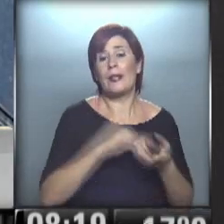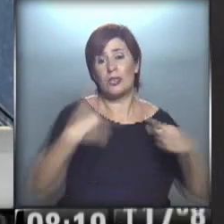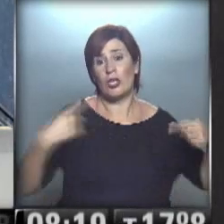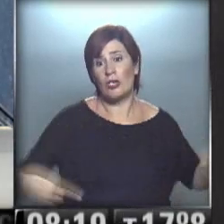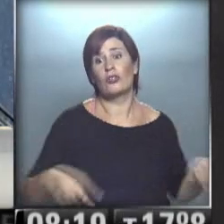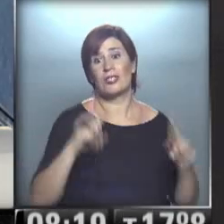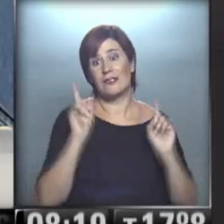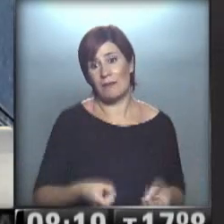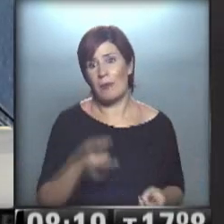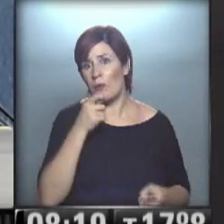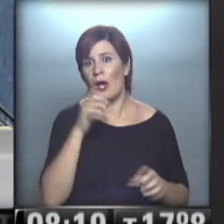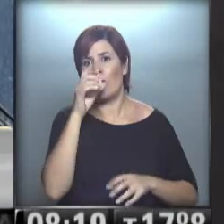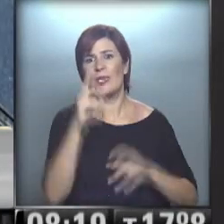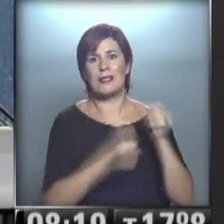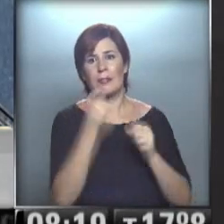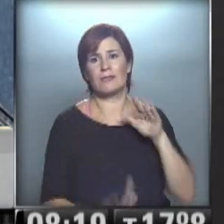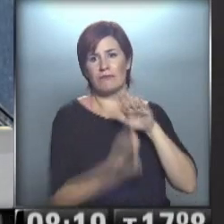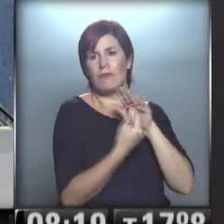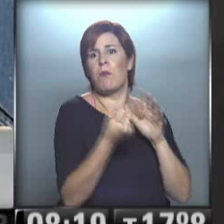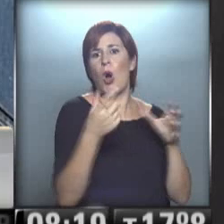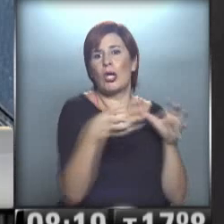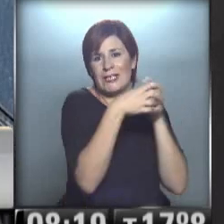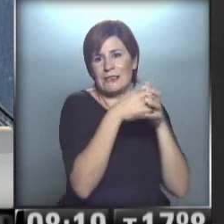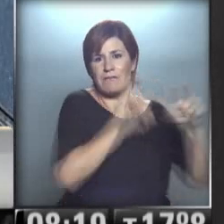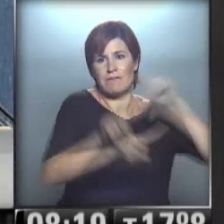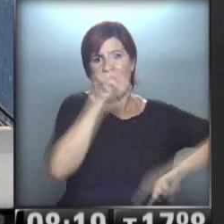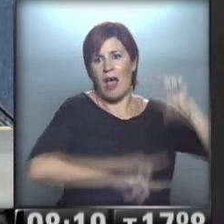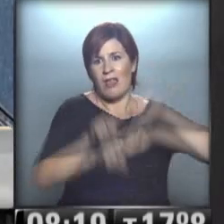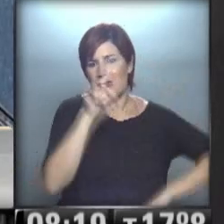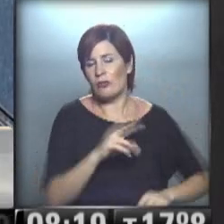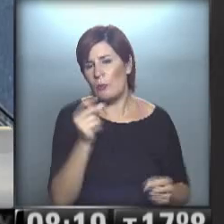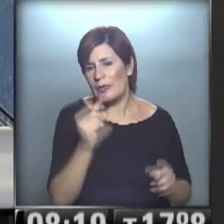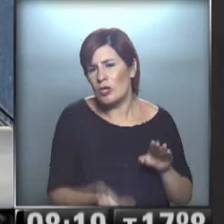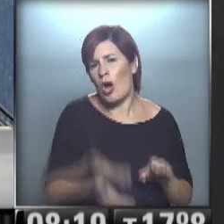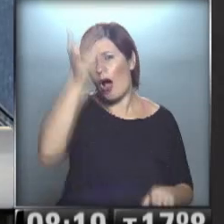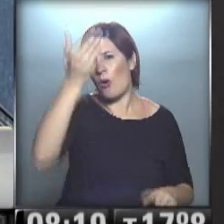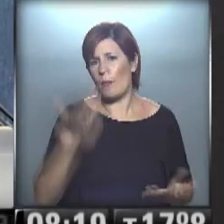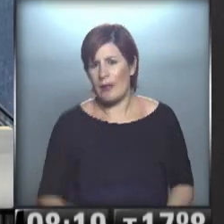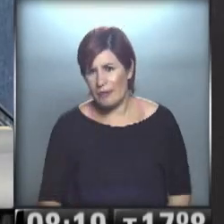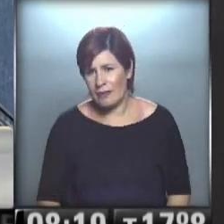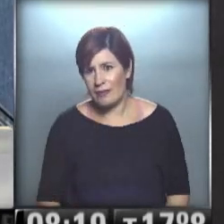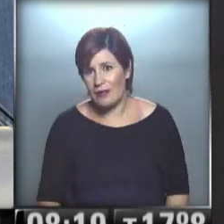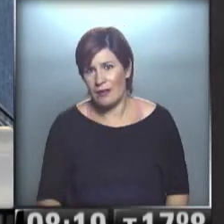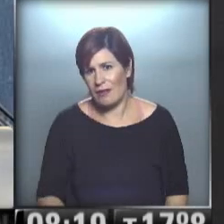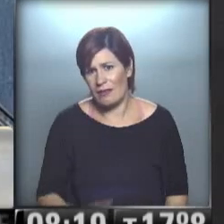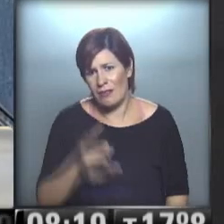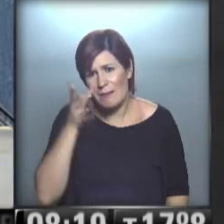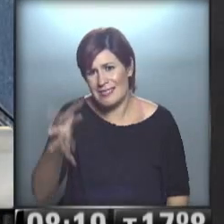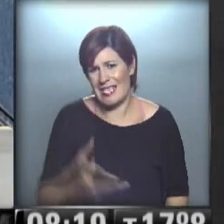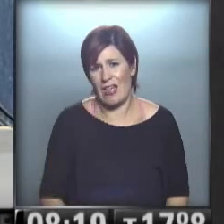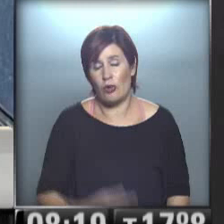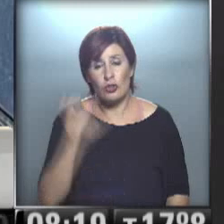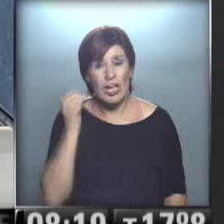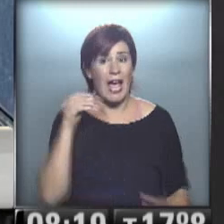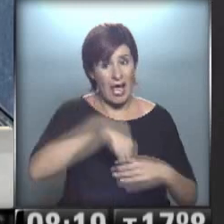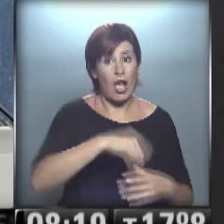monopolios, oligopolios, empresarios, comerciantes, inescrupulosos, etcétera, que han generado una tendencia a una remarcación alevosa. Pero ahí ha intervenido el